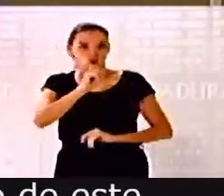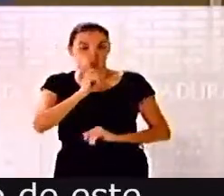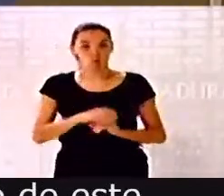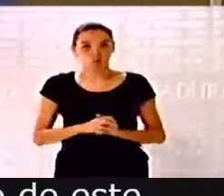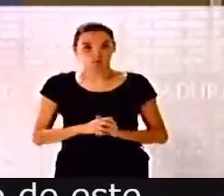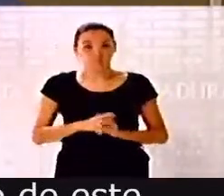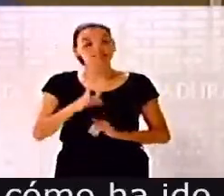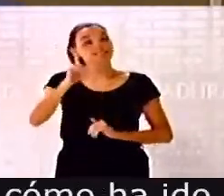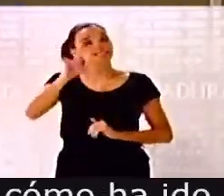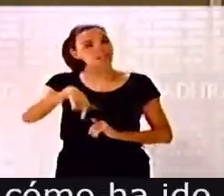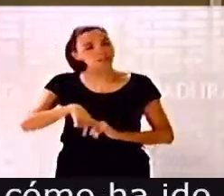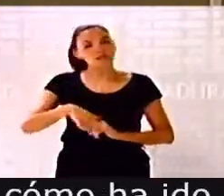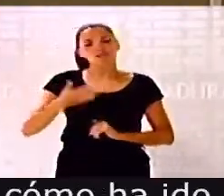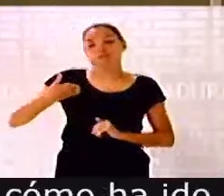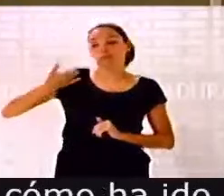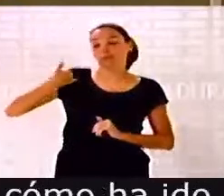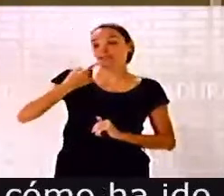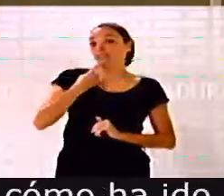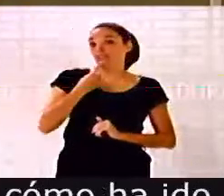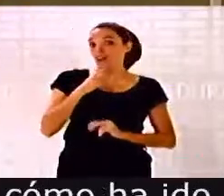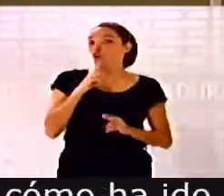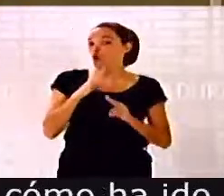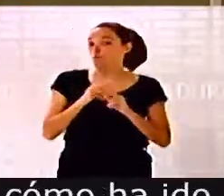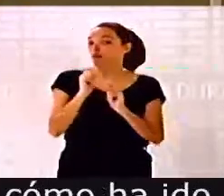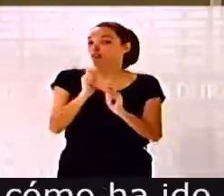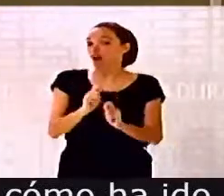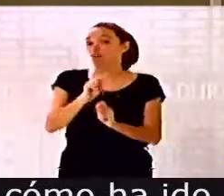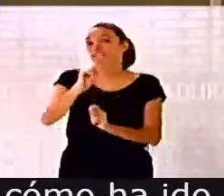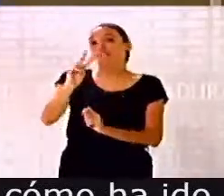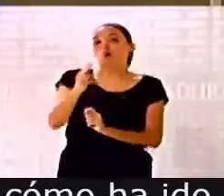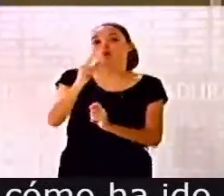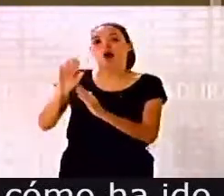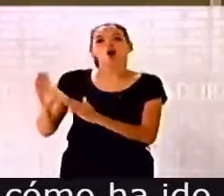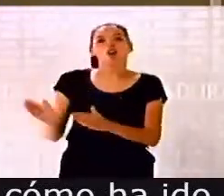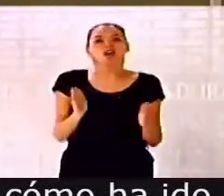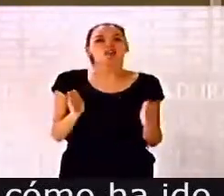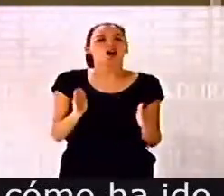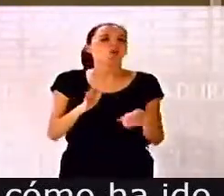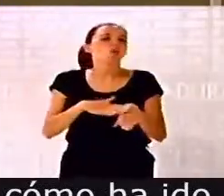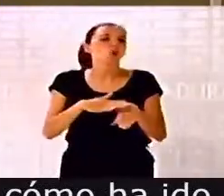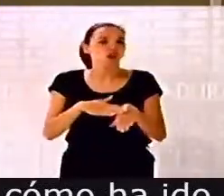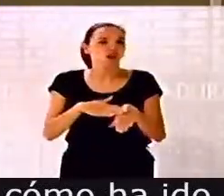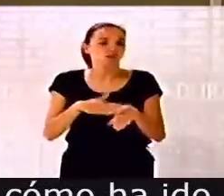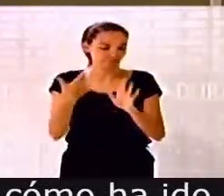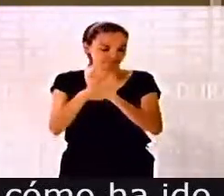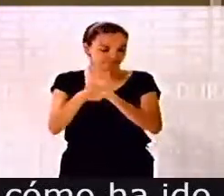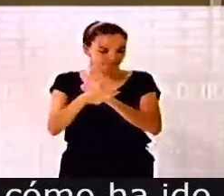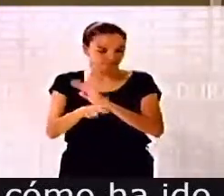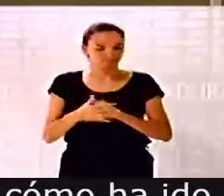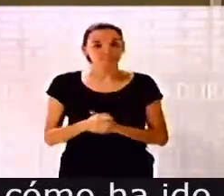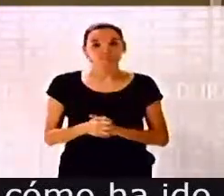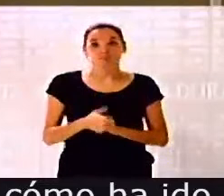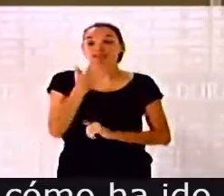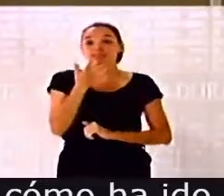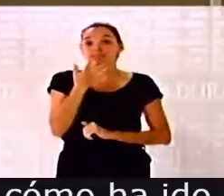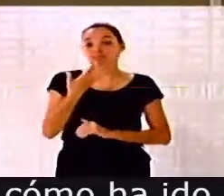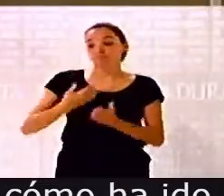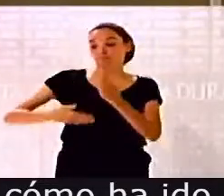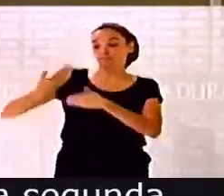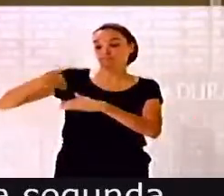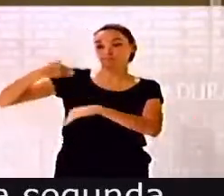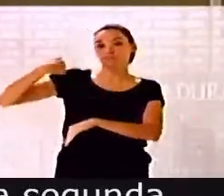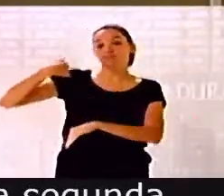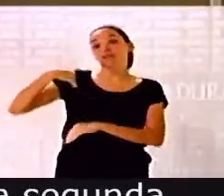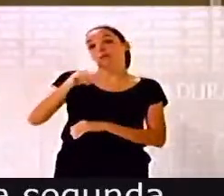momento determinado dijimos que estábamos ante una segunda oleada de esta situación. Si nos vamos a la semana del 27